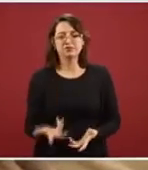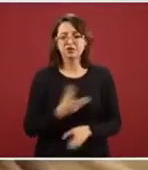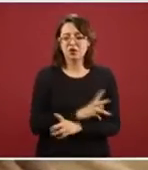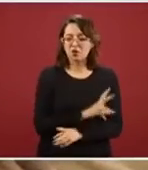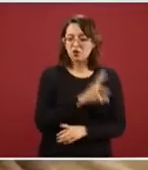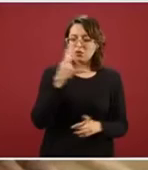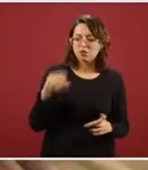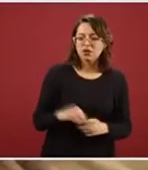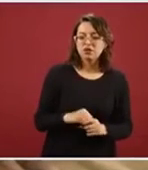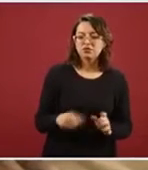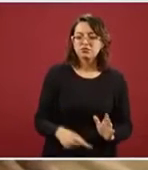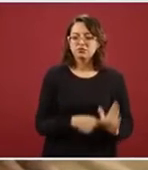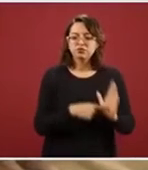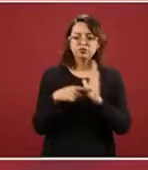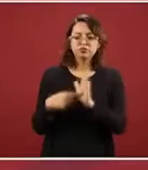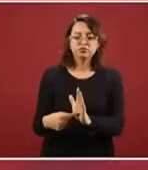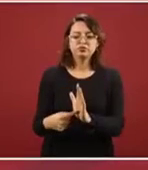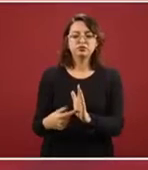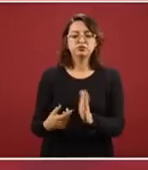sucedió,